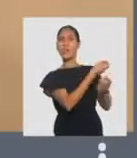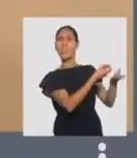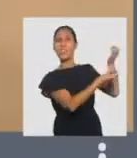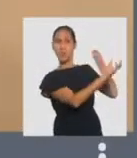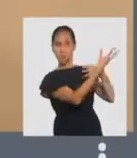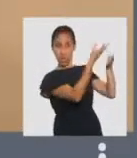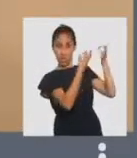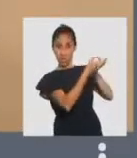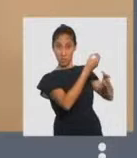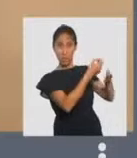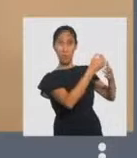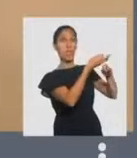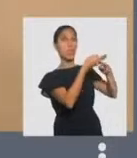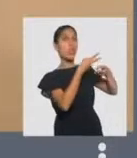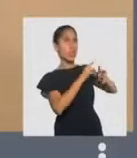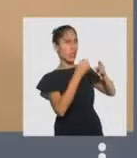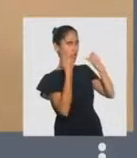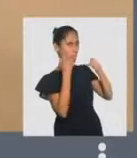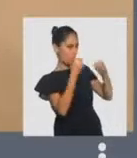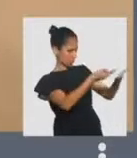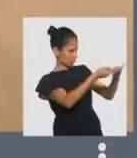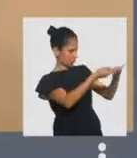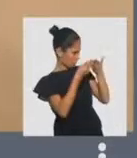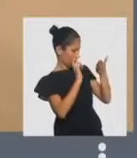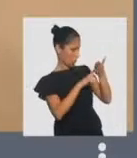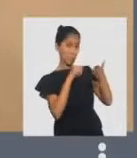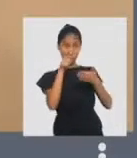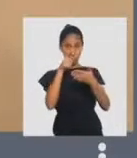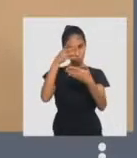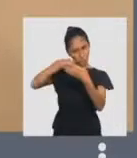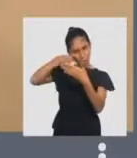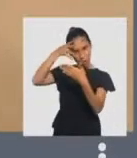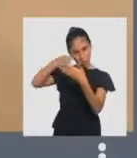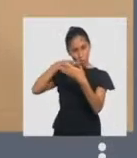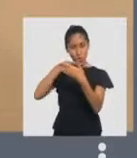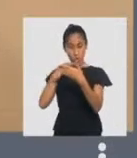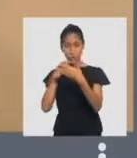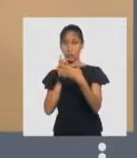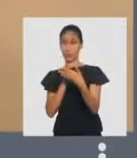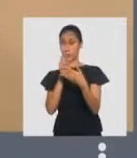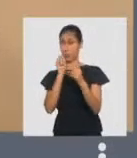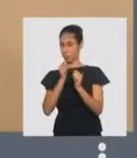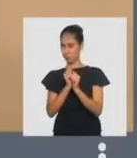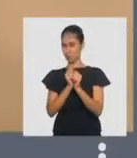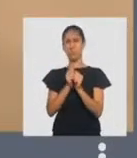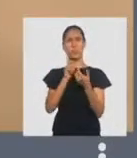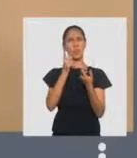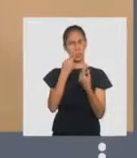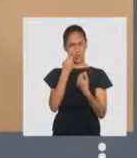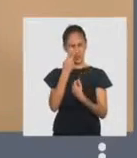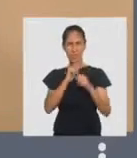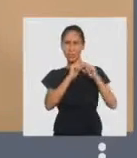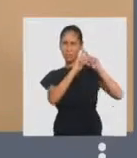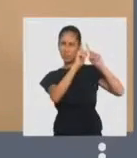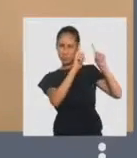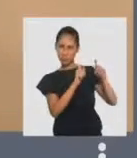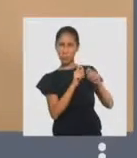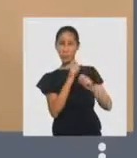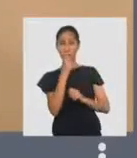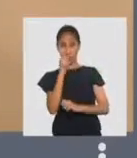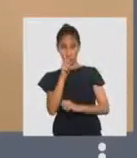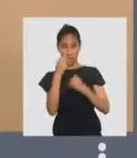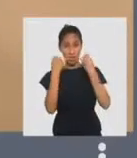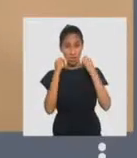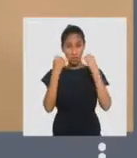decisión. Toda persona debe solicitar información sobre 2 tipos de tasa al acudir al